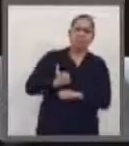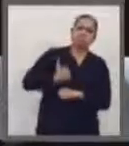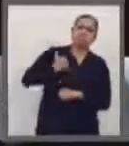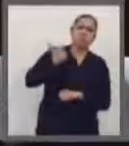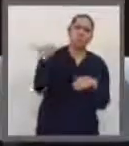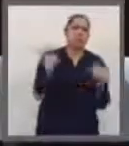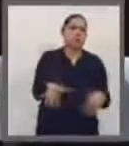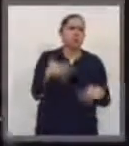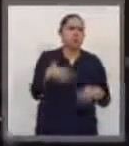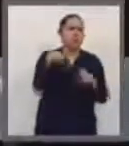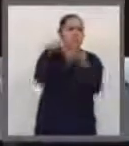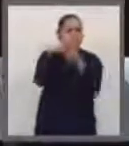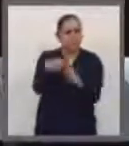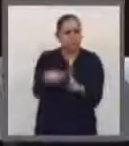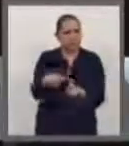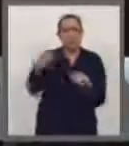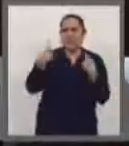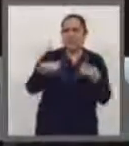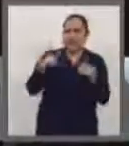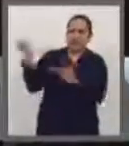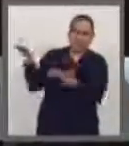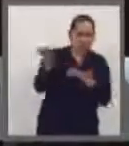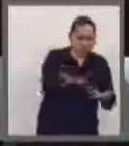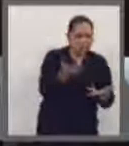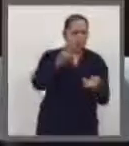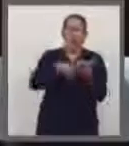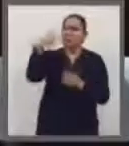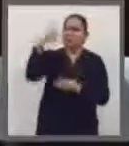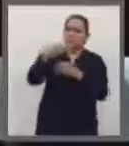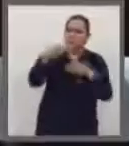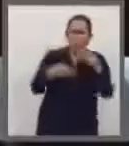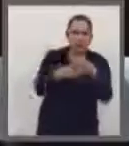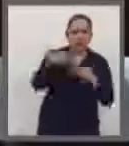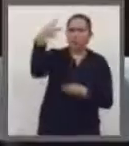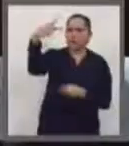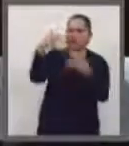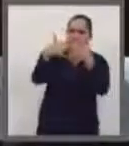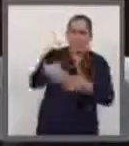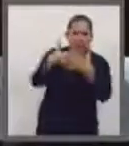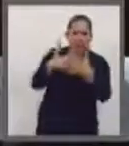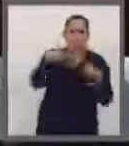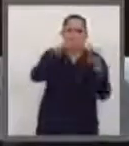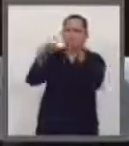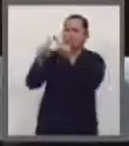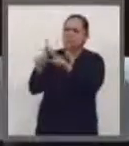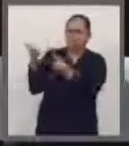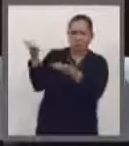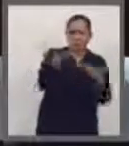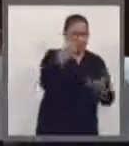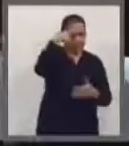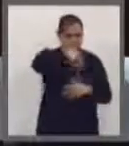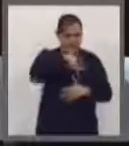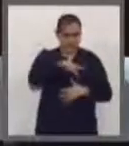utilizar sus recursos humanos y los caros equipos y materiales que fabrican y aplicarán al extraer nuestro petróleo